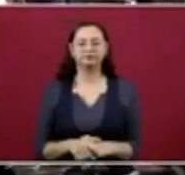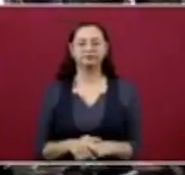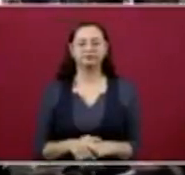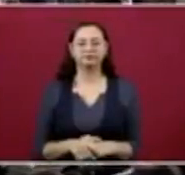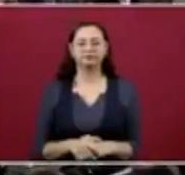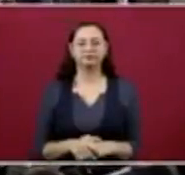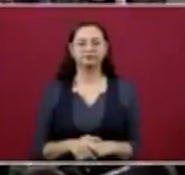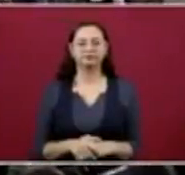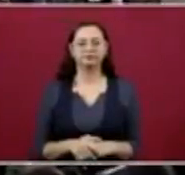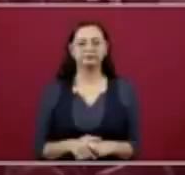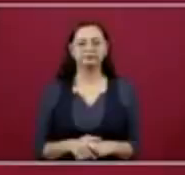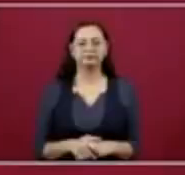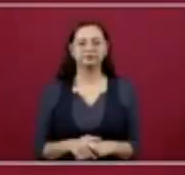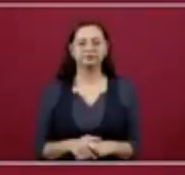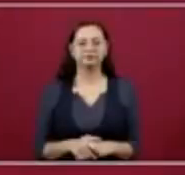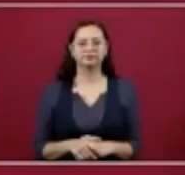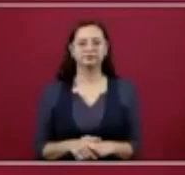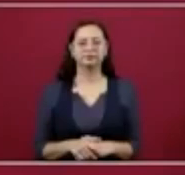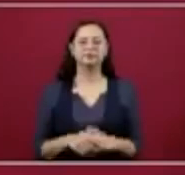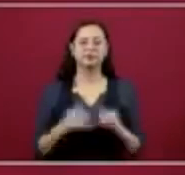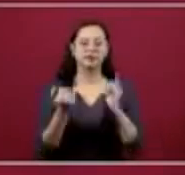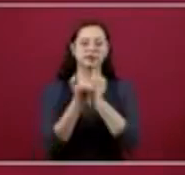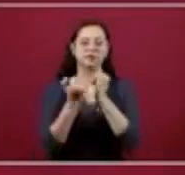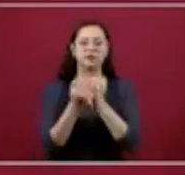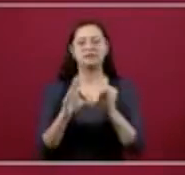del desaparecido CISEN,